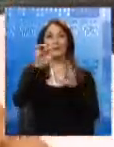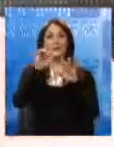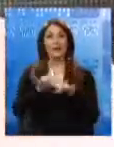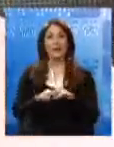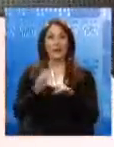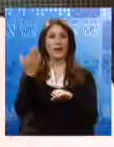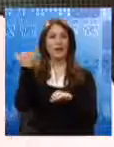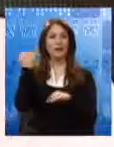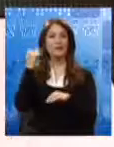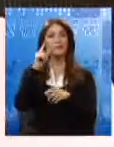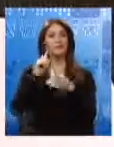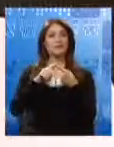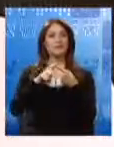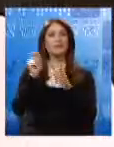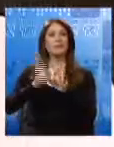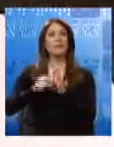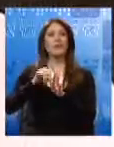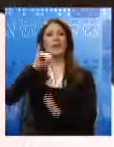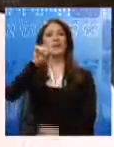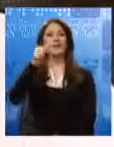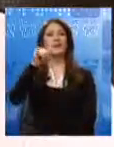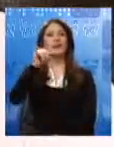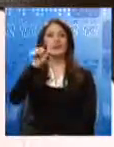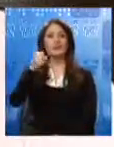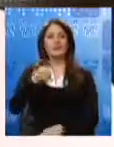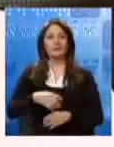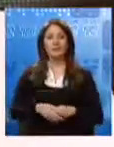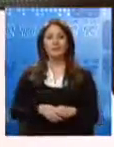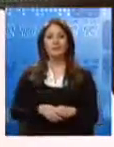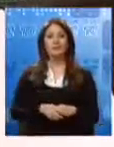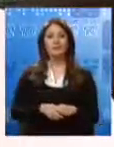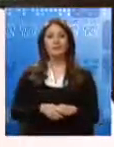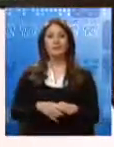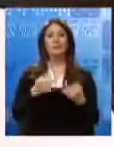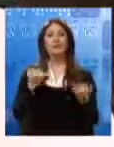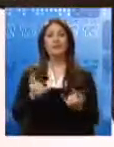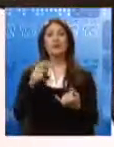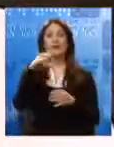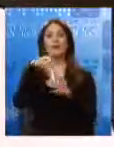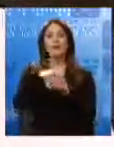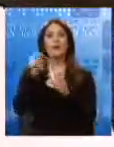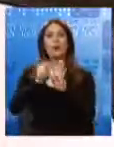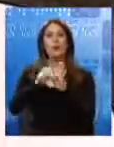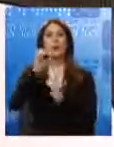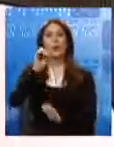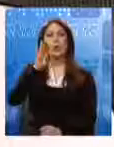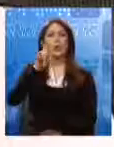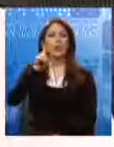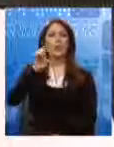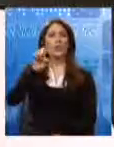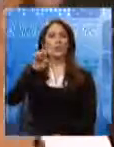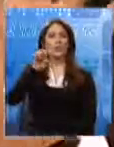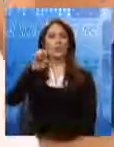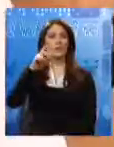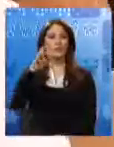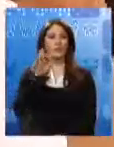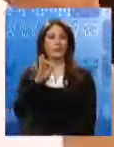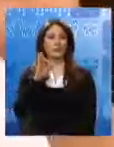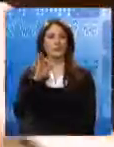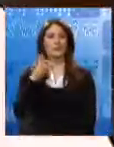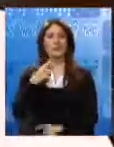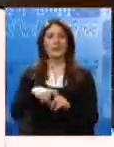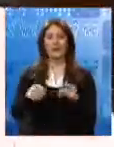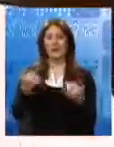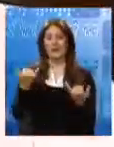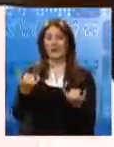es el principal abogado los isaías y el principal abogado de brecha en ecuador y justo cuando vamos a capturar surge